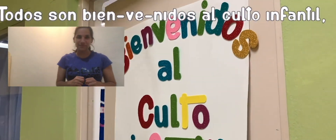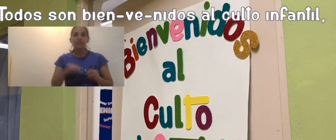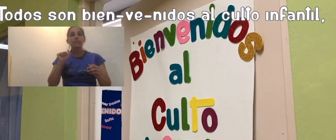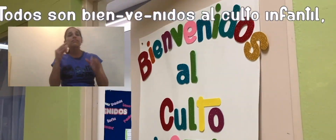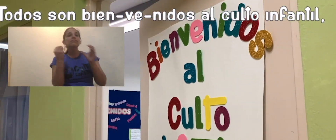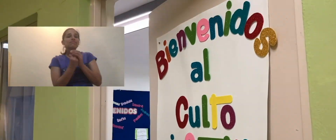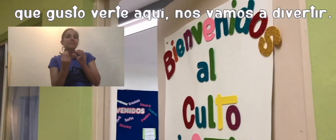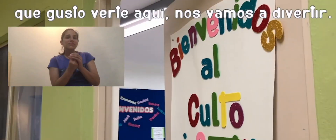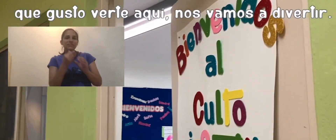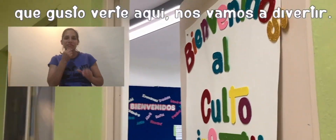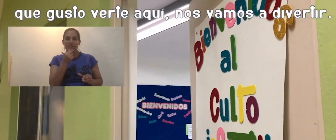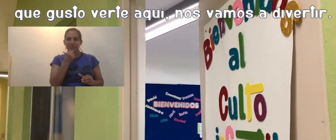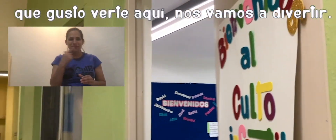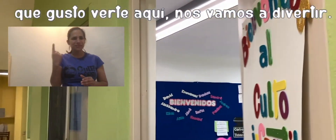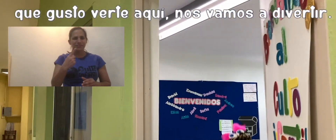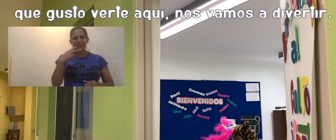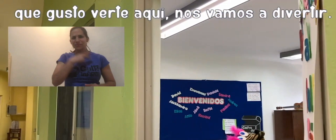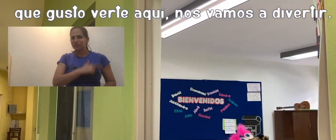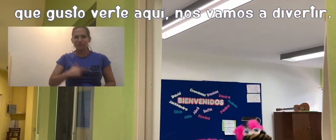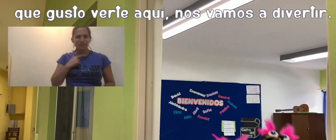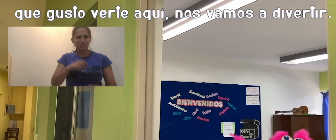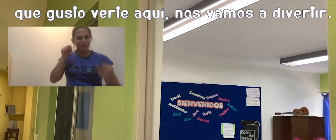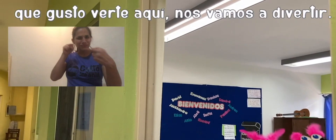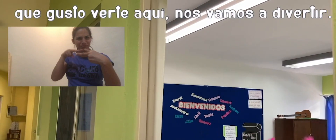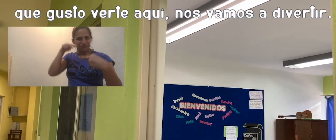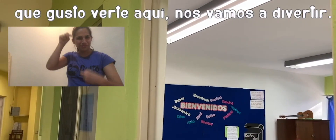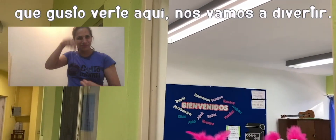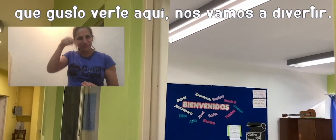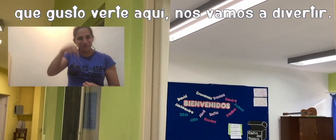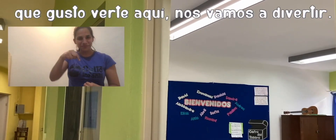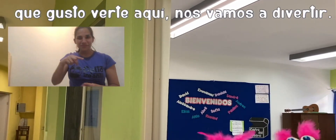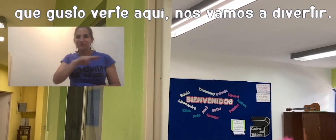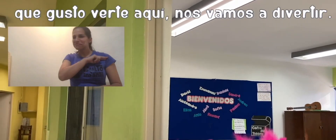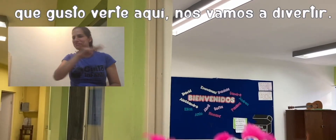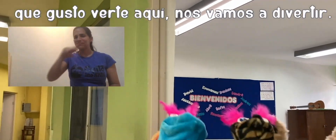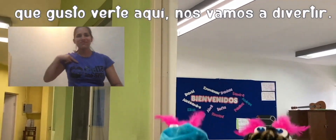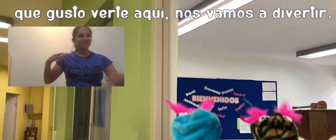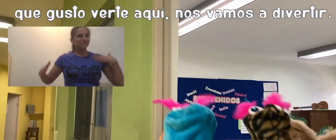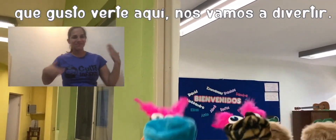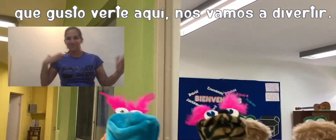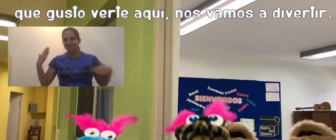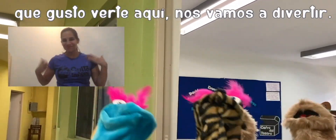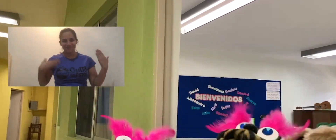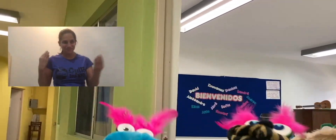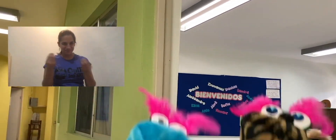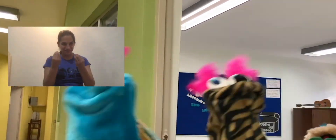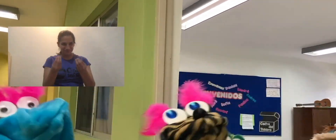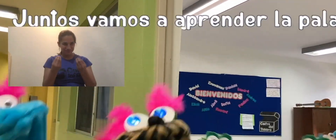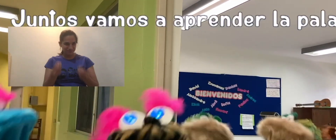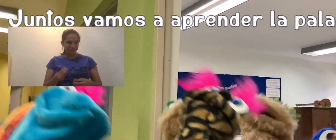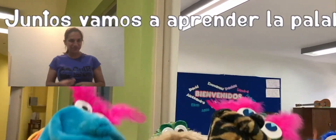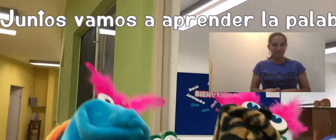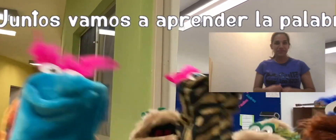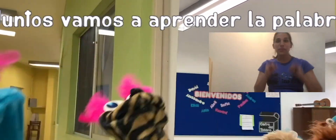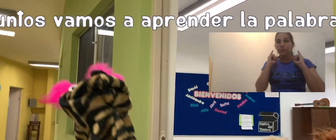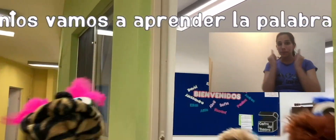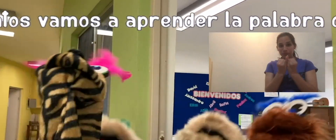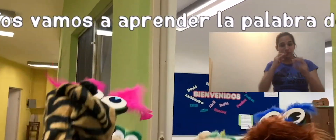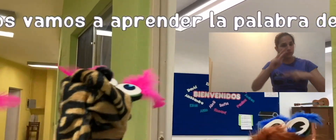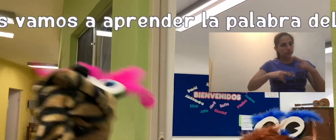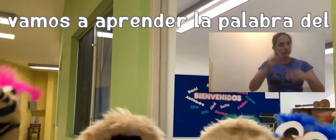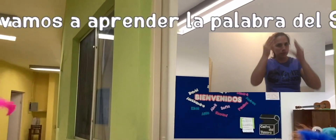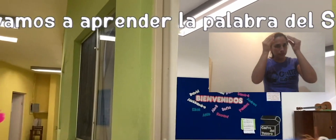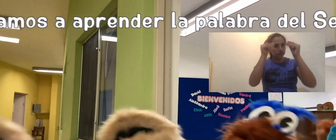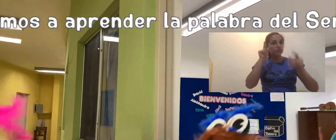al culto infantil. Qué gusto verte aquí, nos vamos a divertir. Juntos